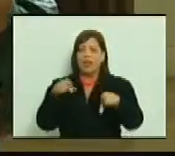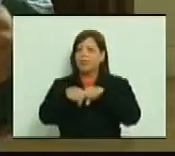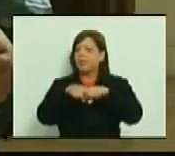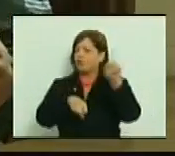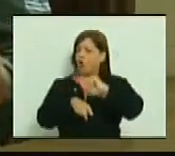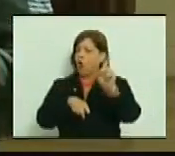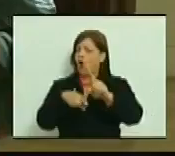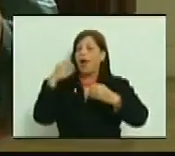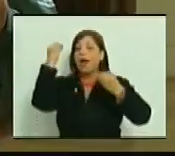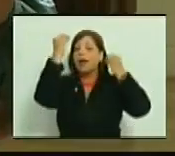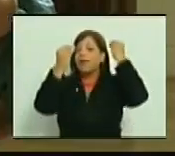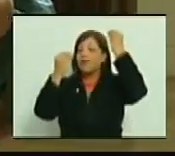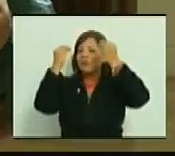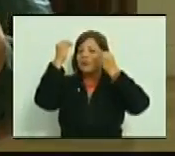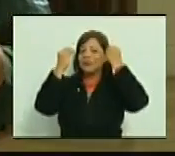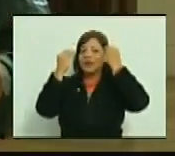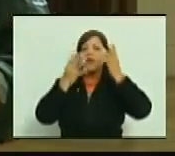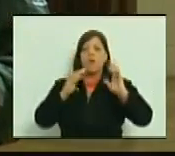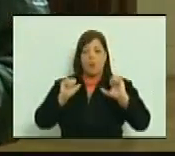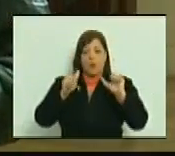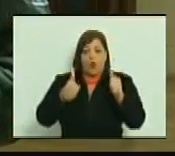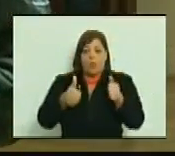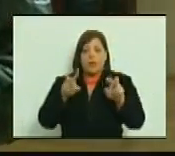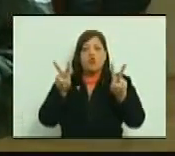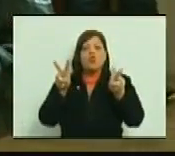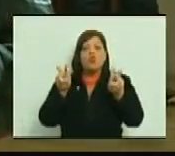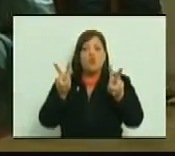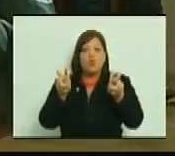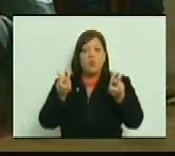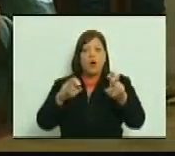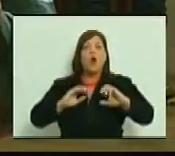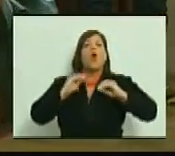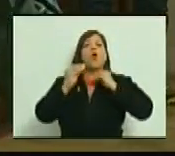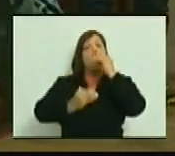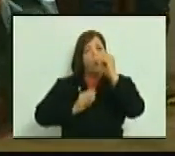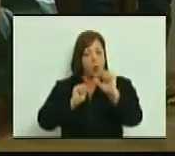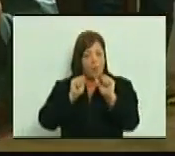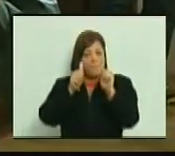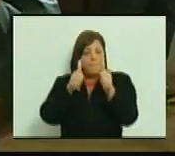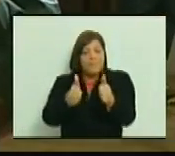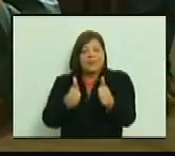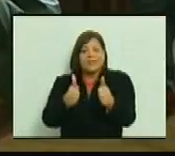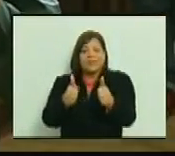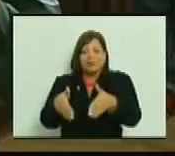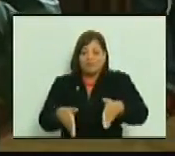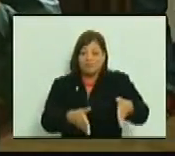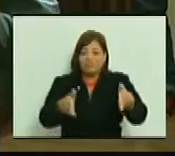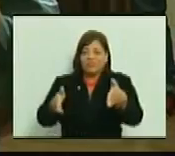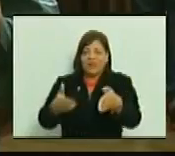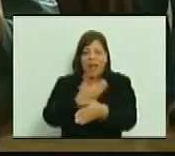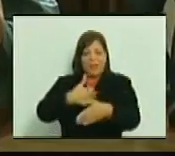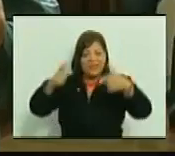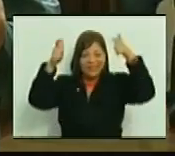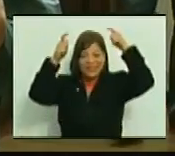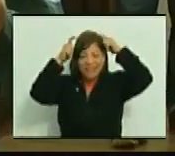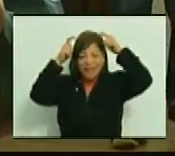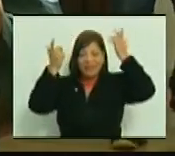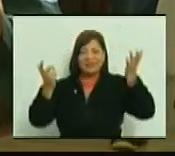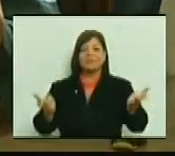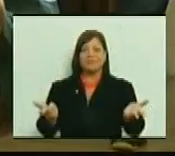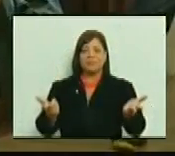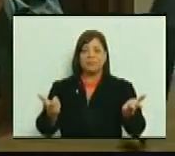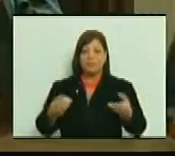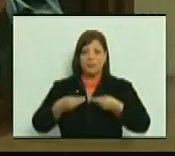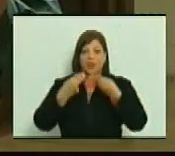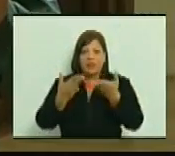como reflexiones, pues. Porque si vamos a comenzar algo nuevo, comencémoslo y démosle al comandante Chávez.